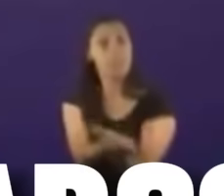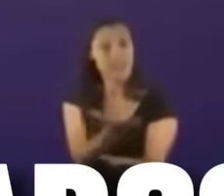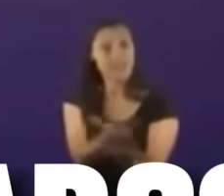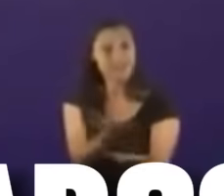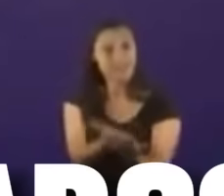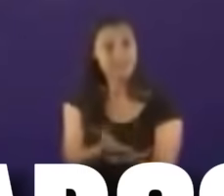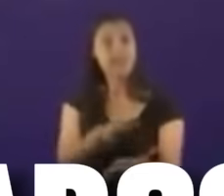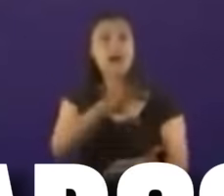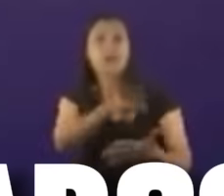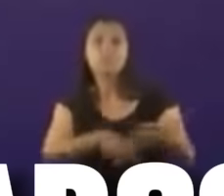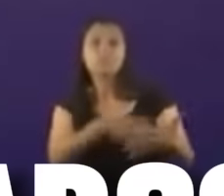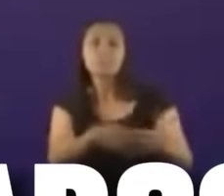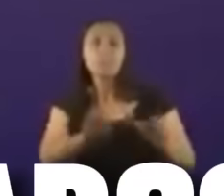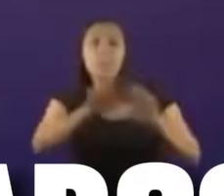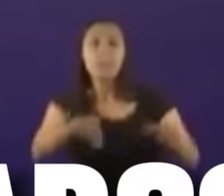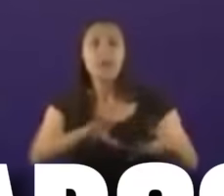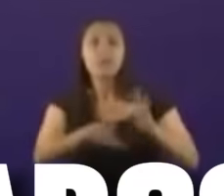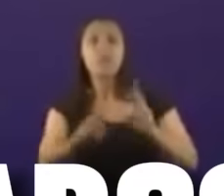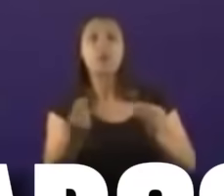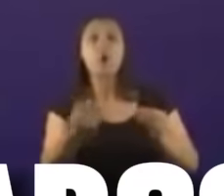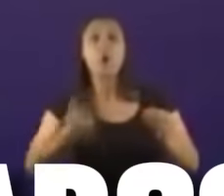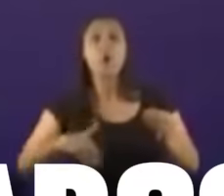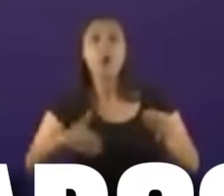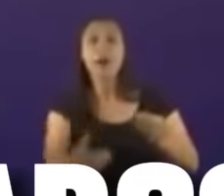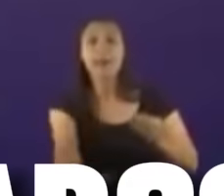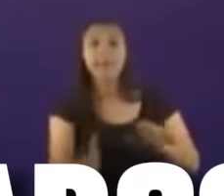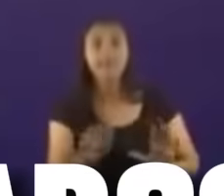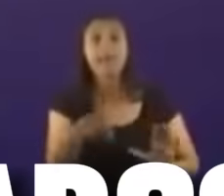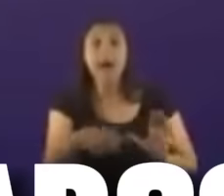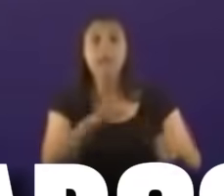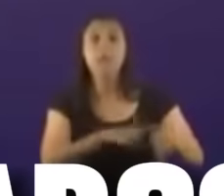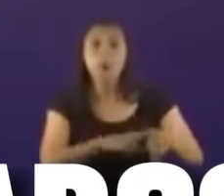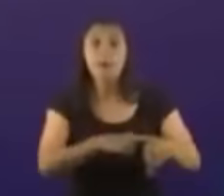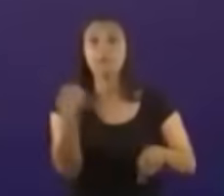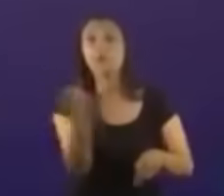esta Argentina que viene, ahí vas a tener todas las precisiones que me